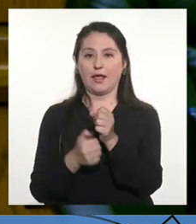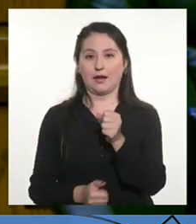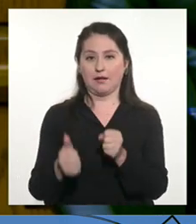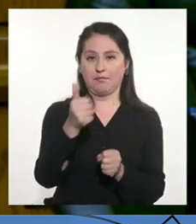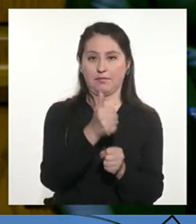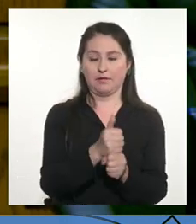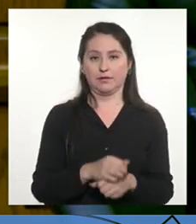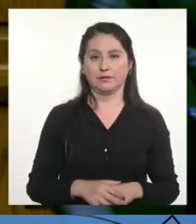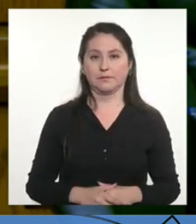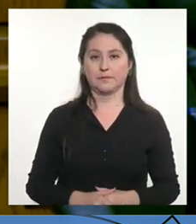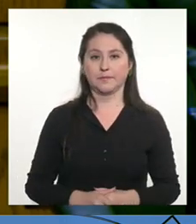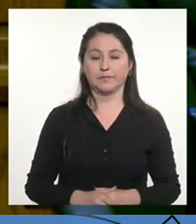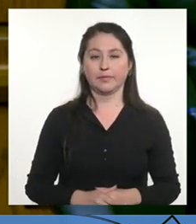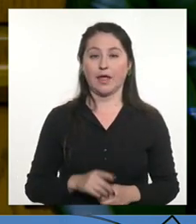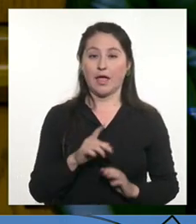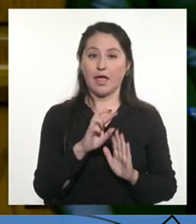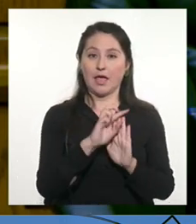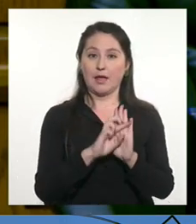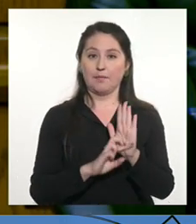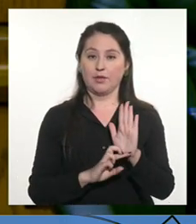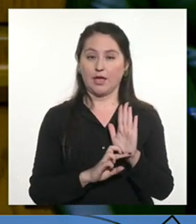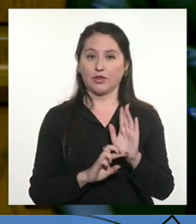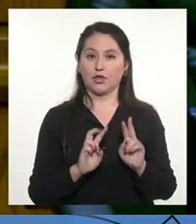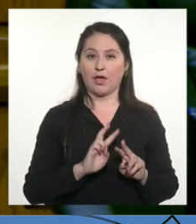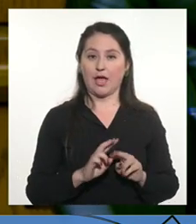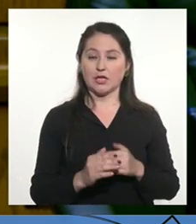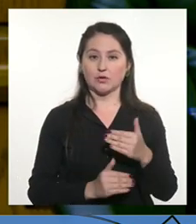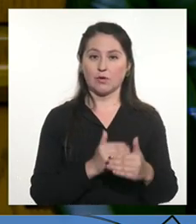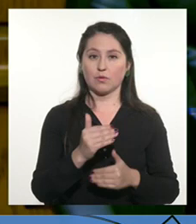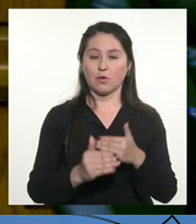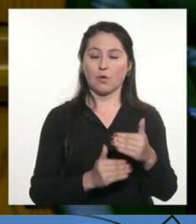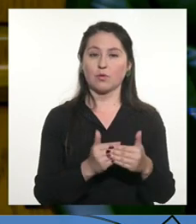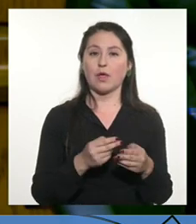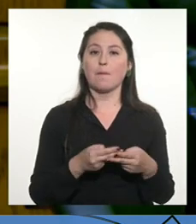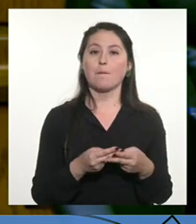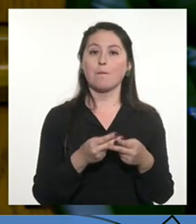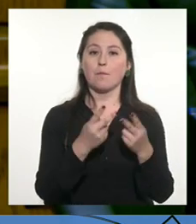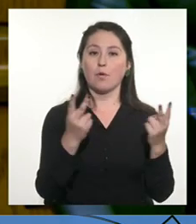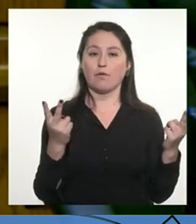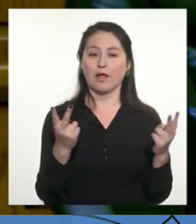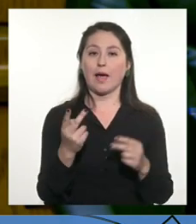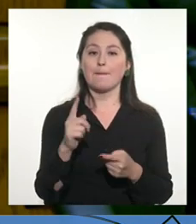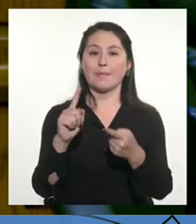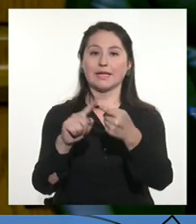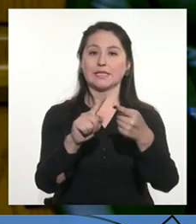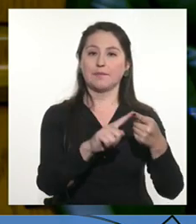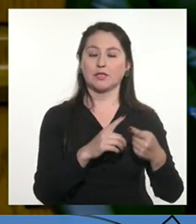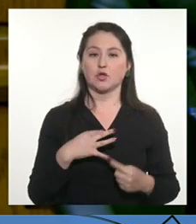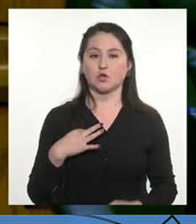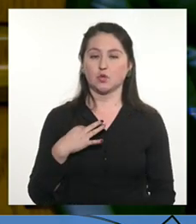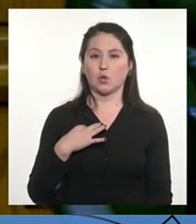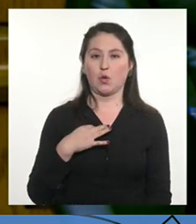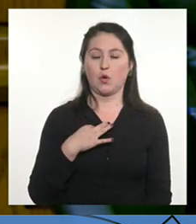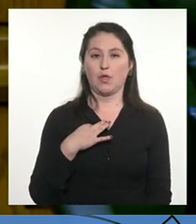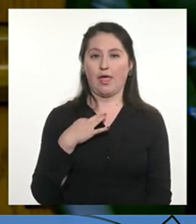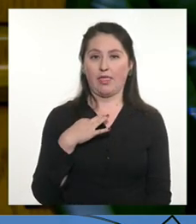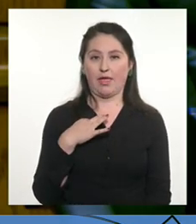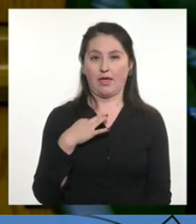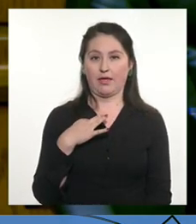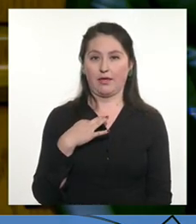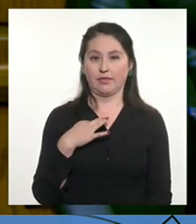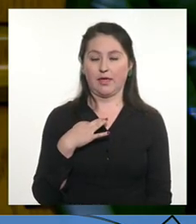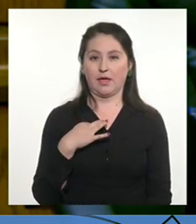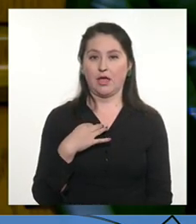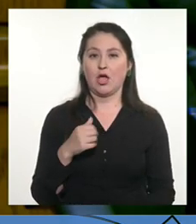el proyecto establece un procedimiento de consulta pública y participación ciudadana a los efectos de la